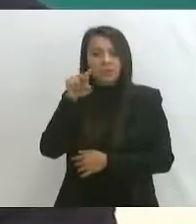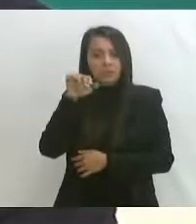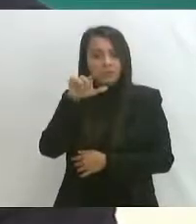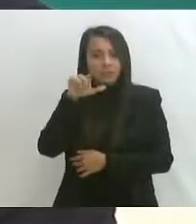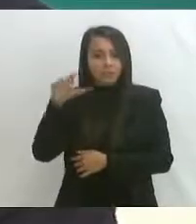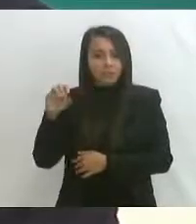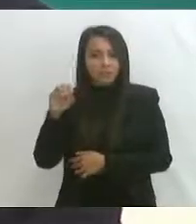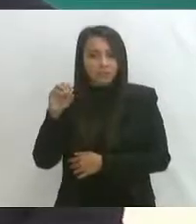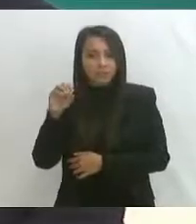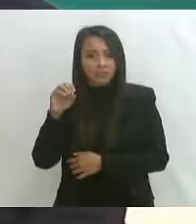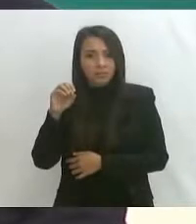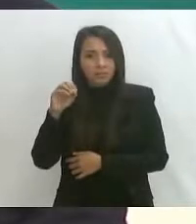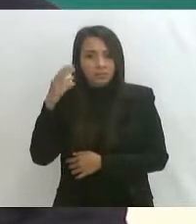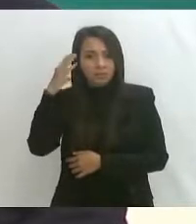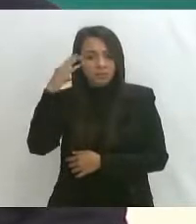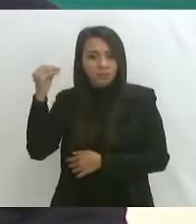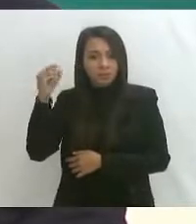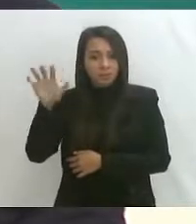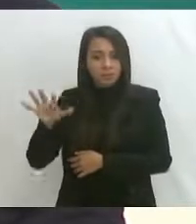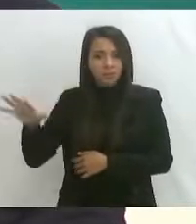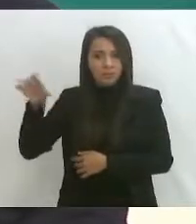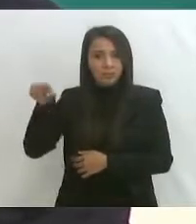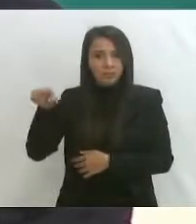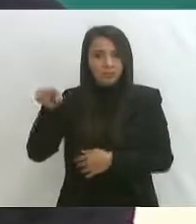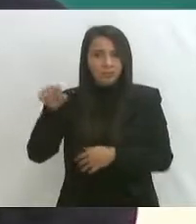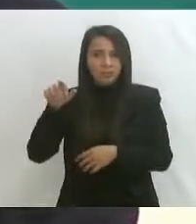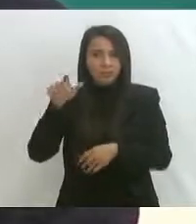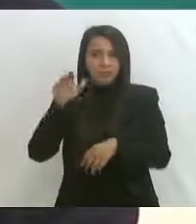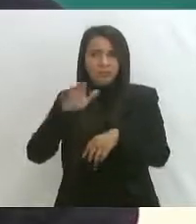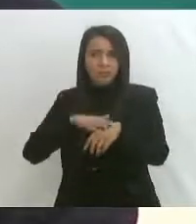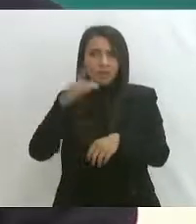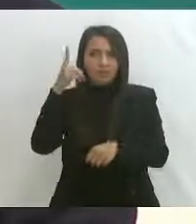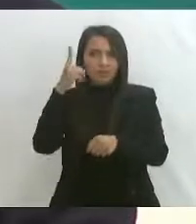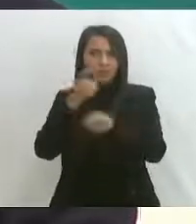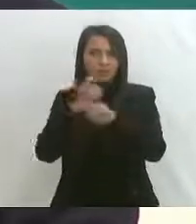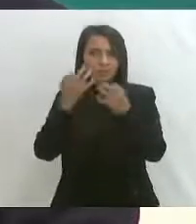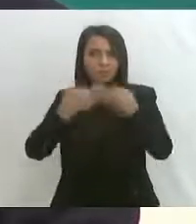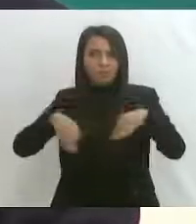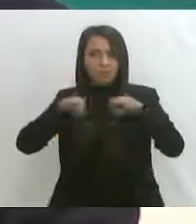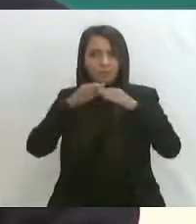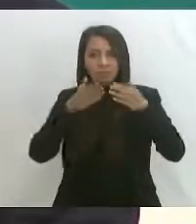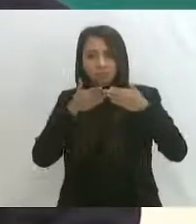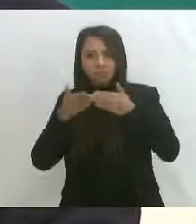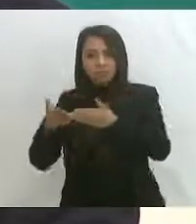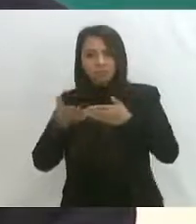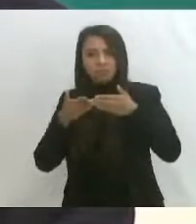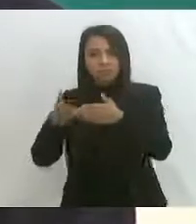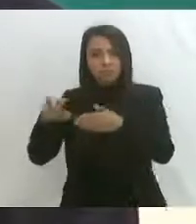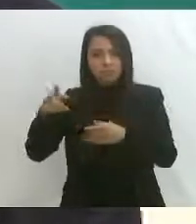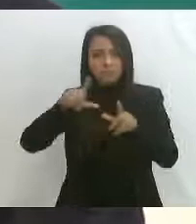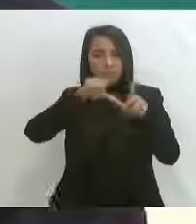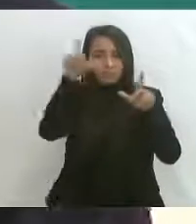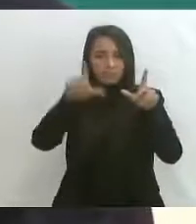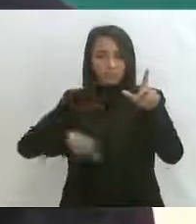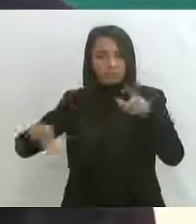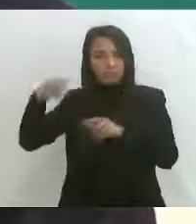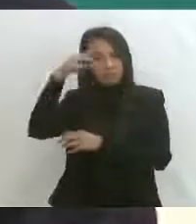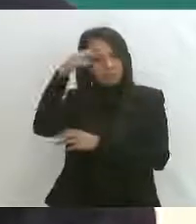que es el puerto más importante de México. Ya